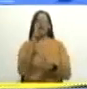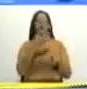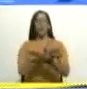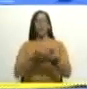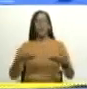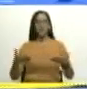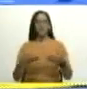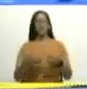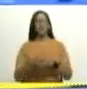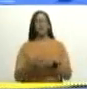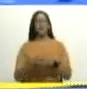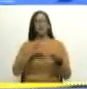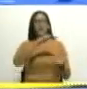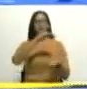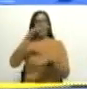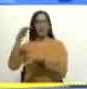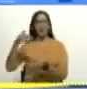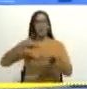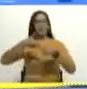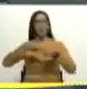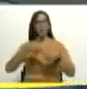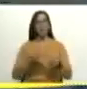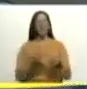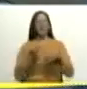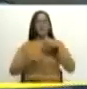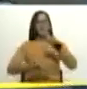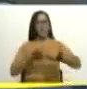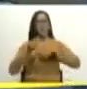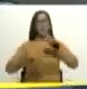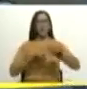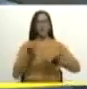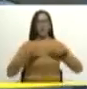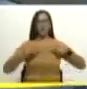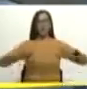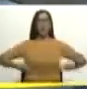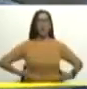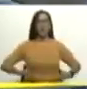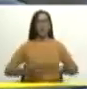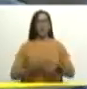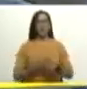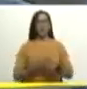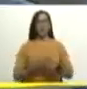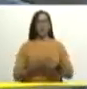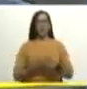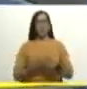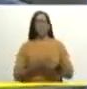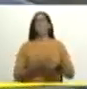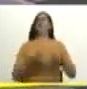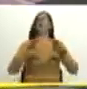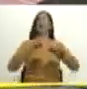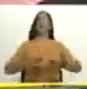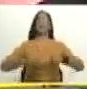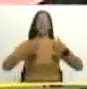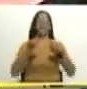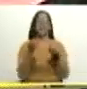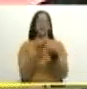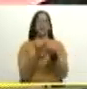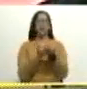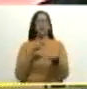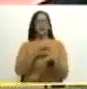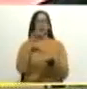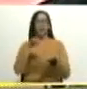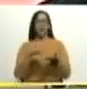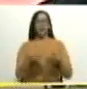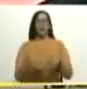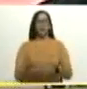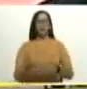de barriles de petróleo y con eso iremos generando los recursos para apalancar aún más la economía nacional.